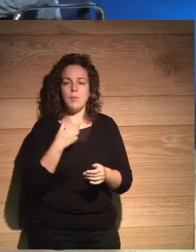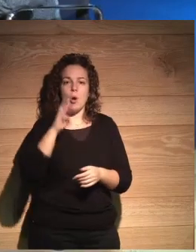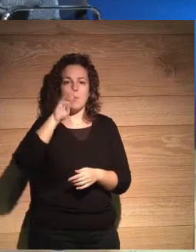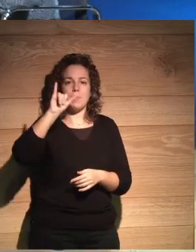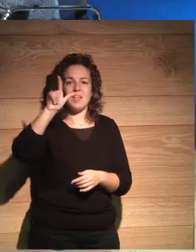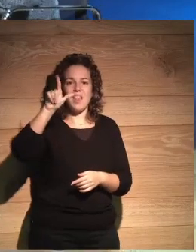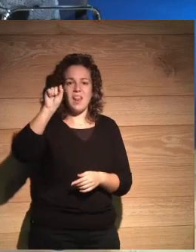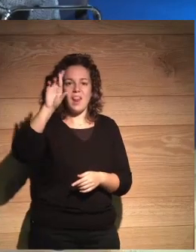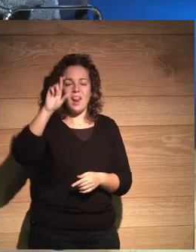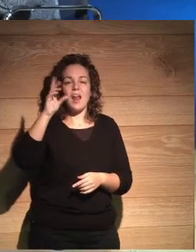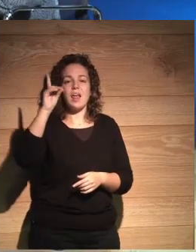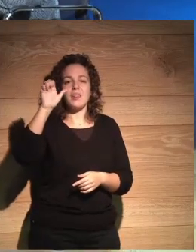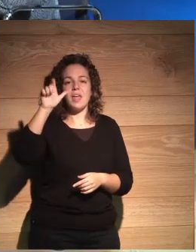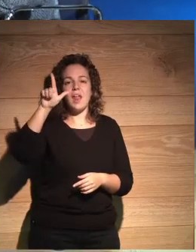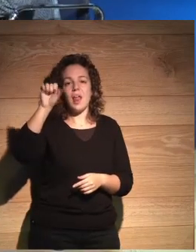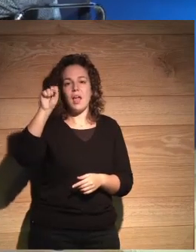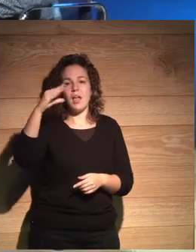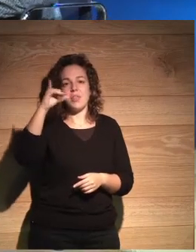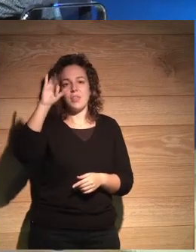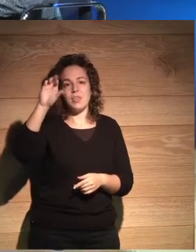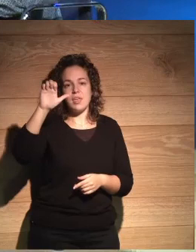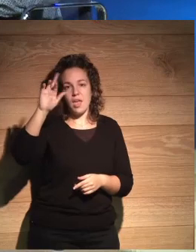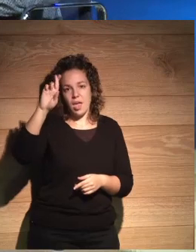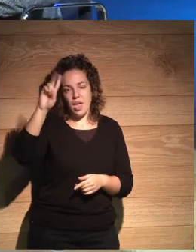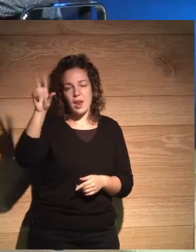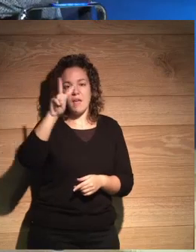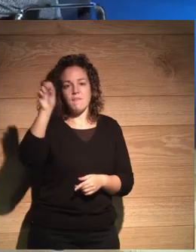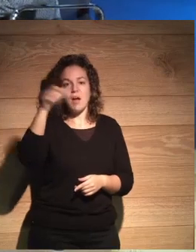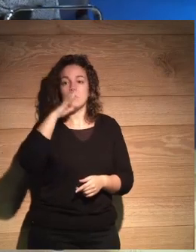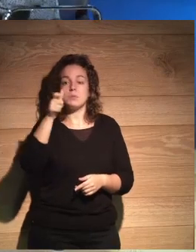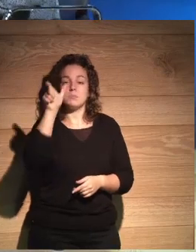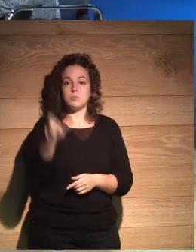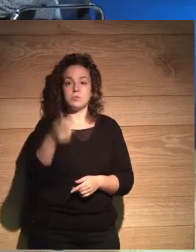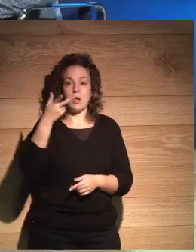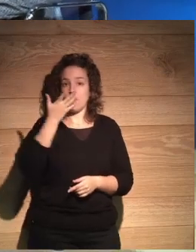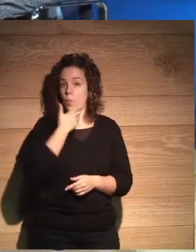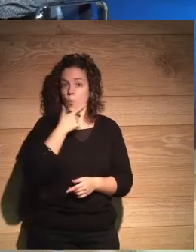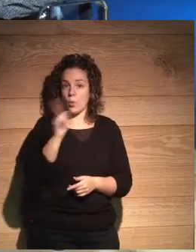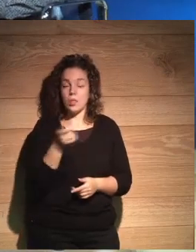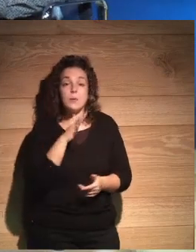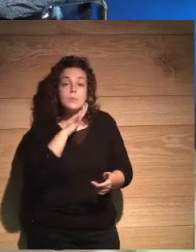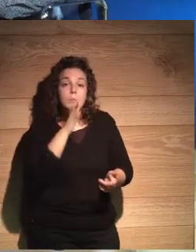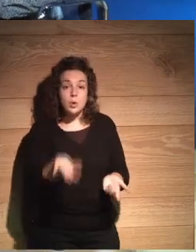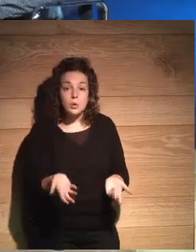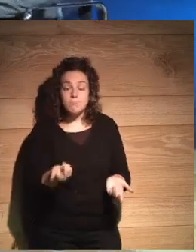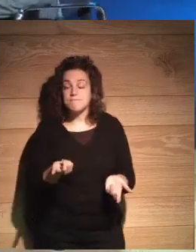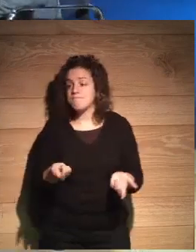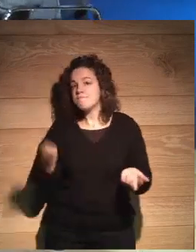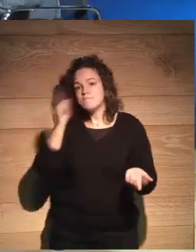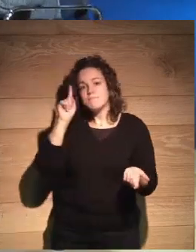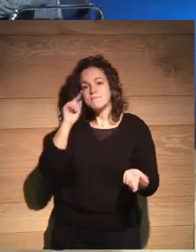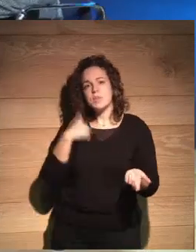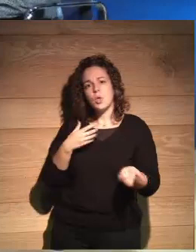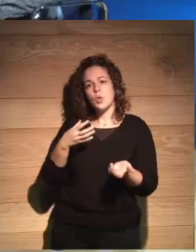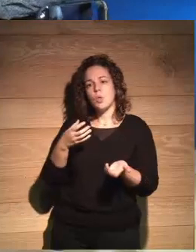Pilar de la Cierva, que es un personaje que prácticamente no es conocido. ¿Por qué no se conoce a este tipo de personajes? No lo sé.